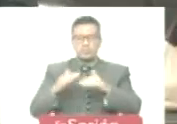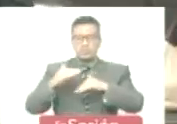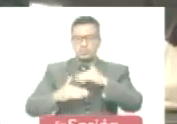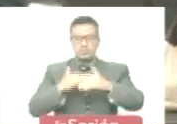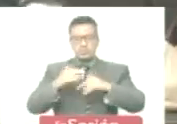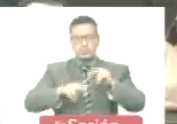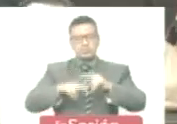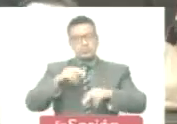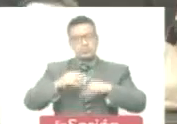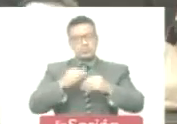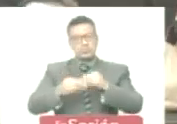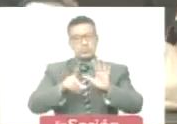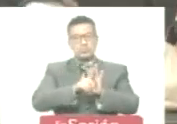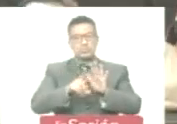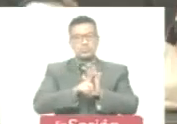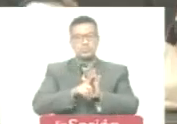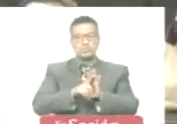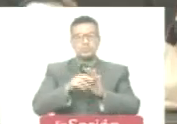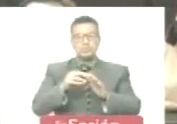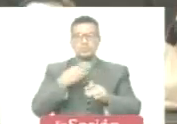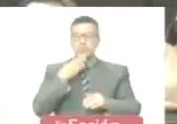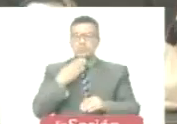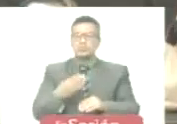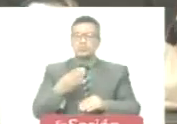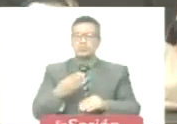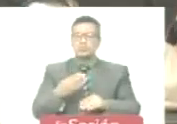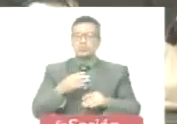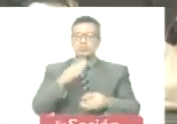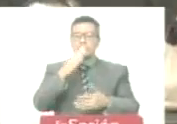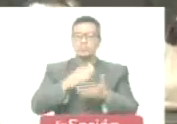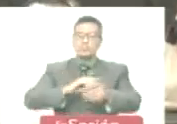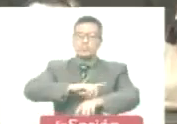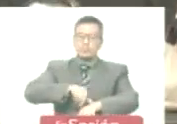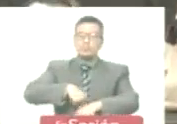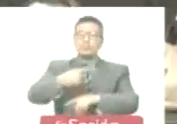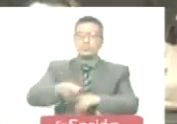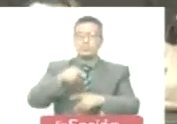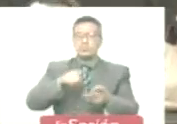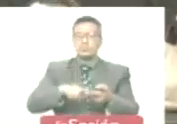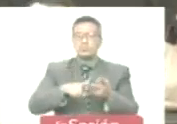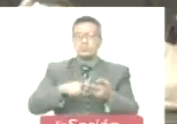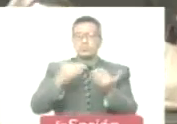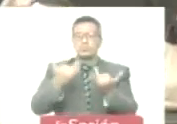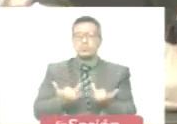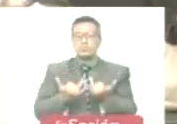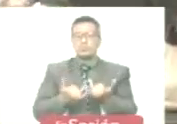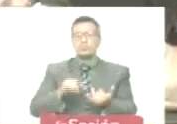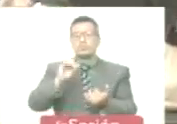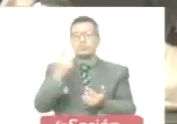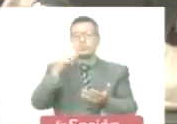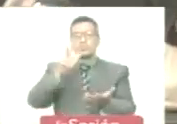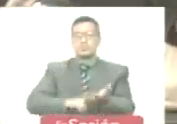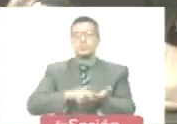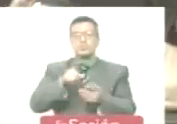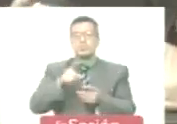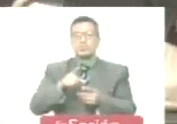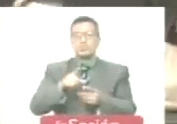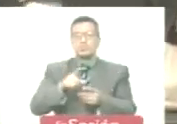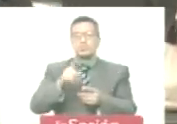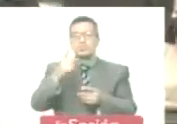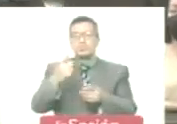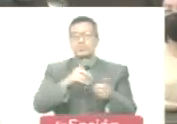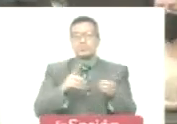leyes, que se esté solicitando un diferimiento cuando a partir de su aprobación es que va a